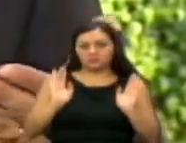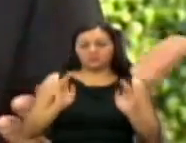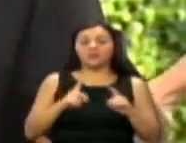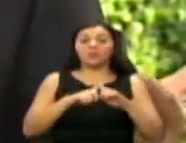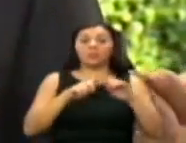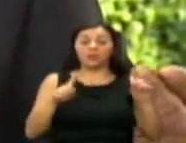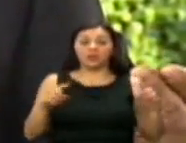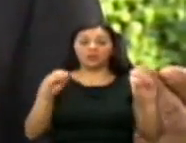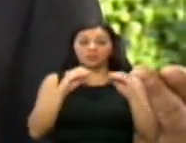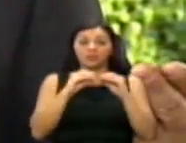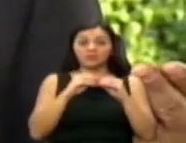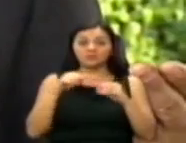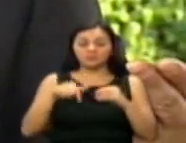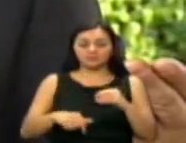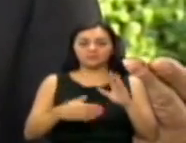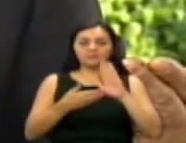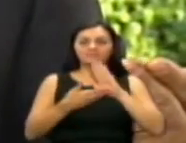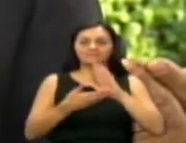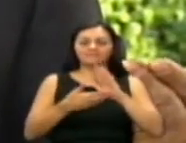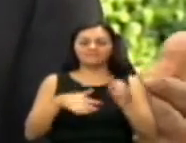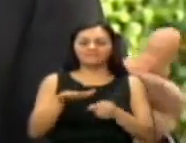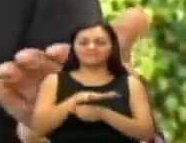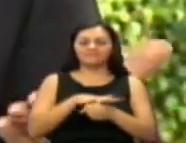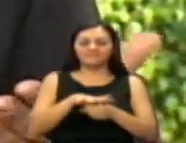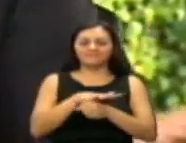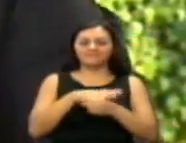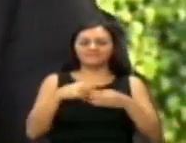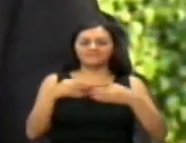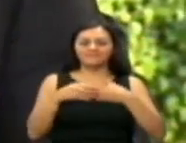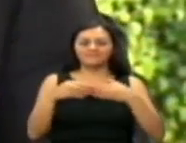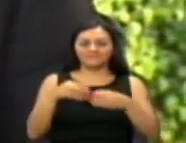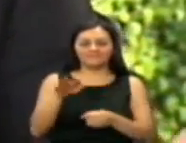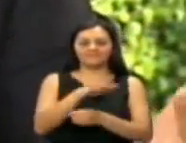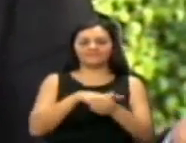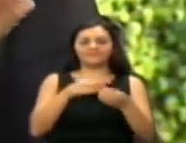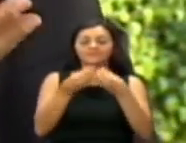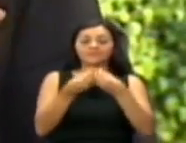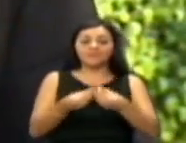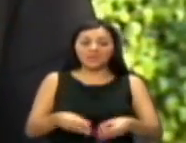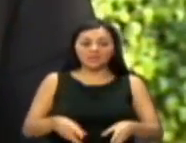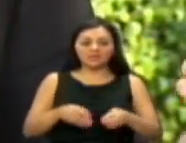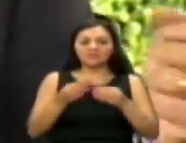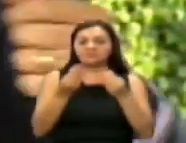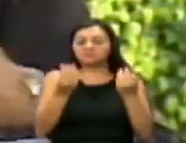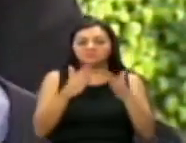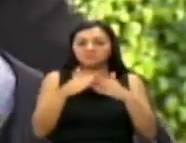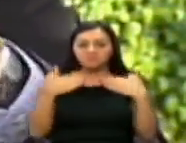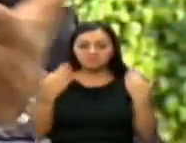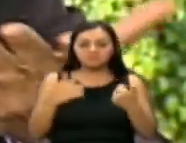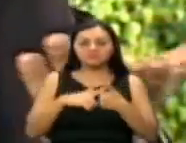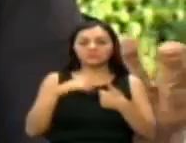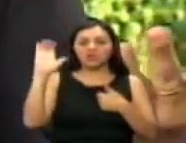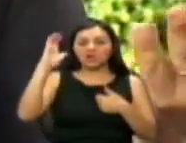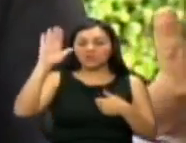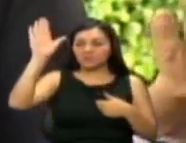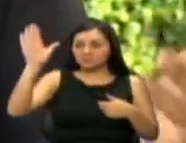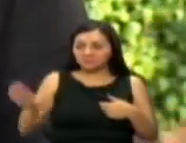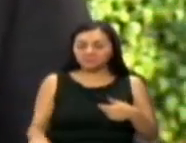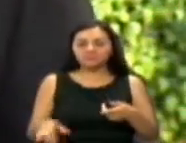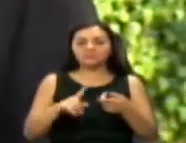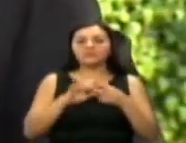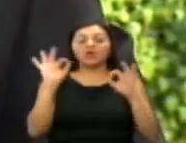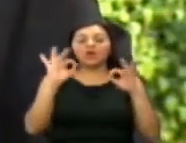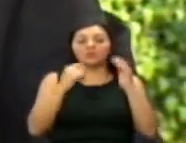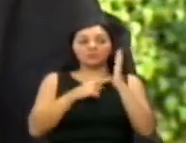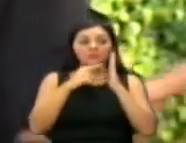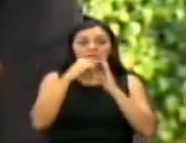esas son las consecuencias por un modelo dolarizador, ¿no? Que se pierde competitividad, que nos devalúa Colombia. A lo sumo nosotros podemos poner alguna